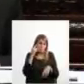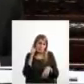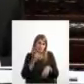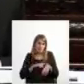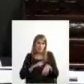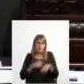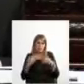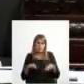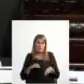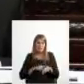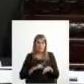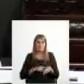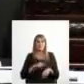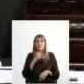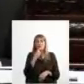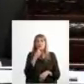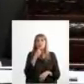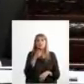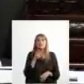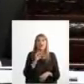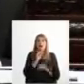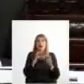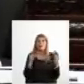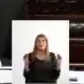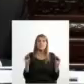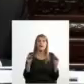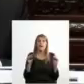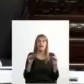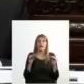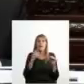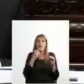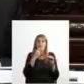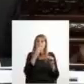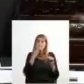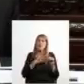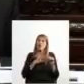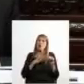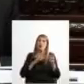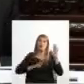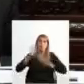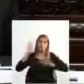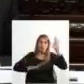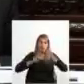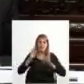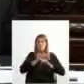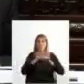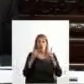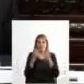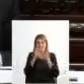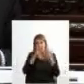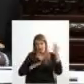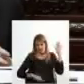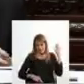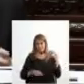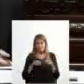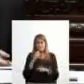Desde ya adelanto la solicitud de que se voten en bloque y suprimiendo la lectura. ¿Por